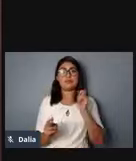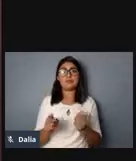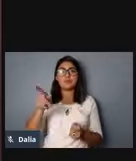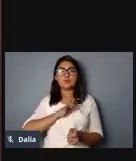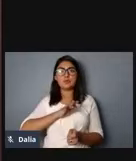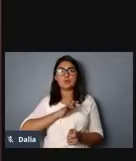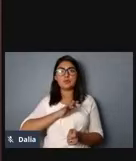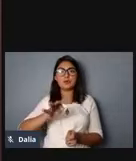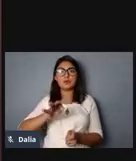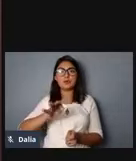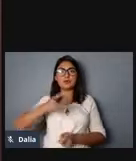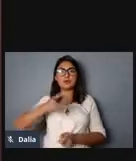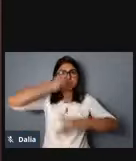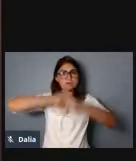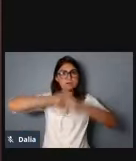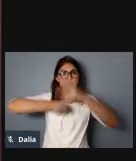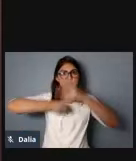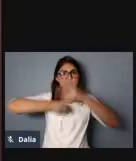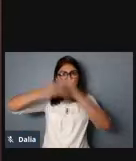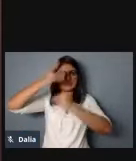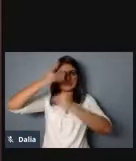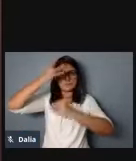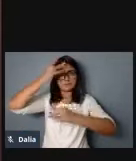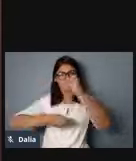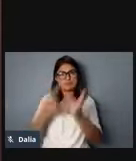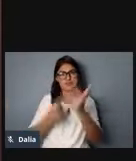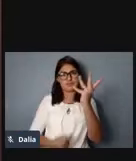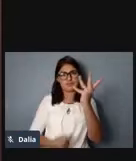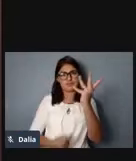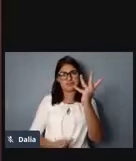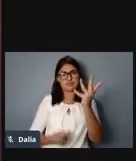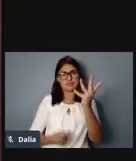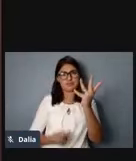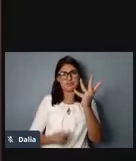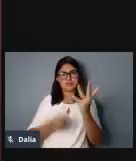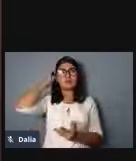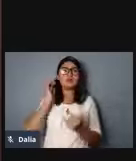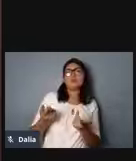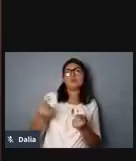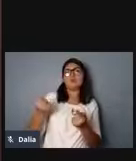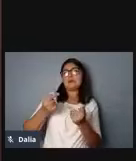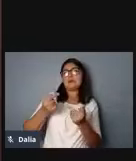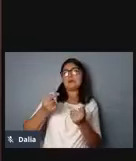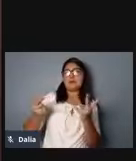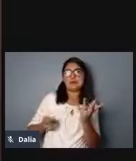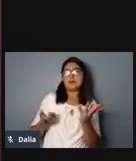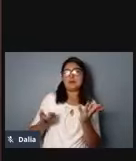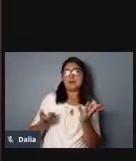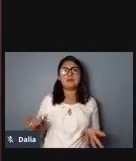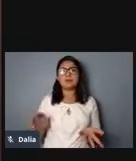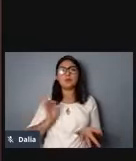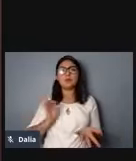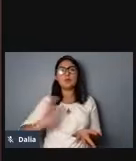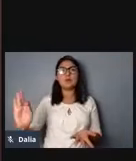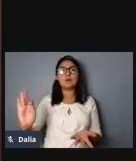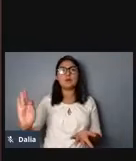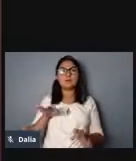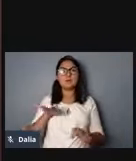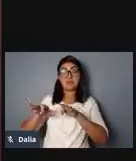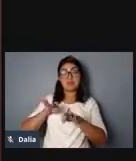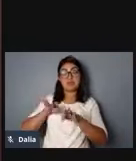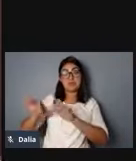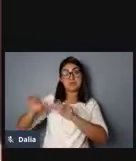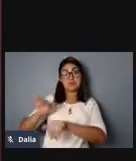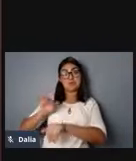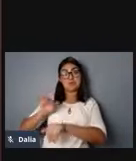y insumos, digamos, en términos de laborales, porque, bueno, pues ellos se insertan a